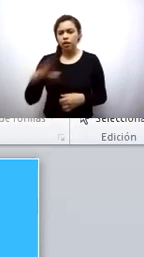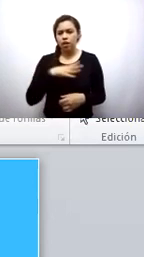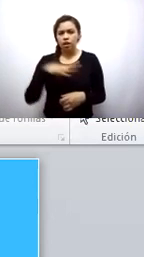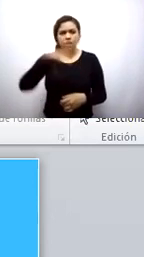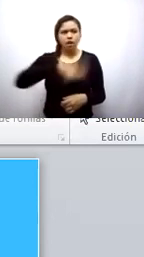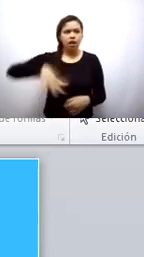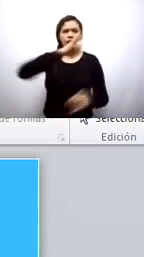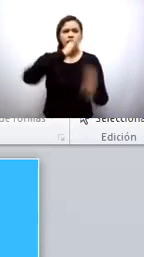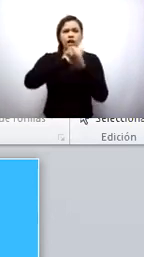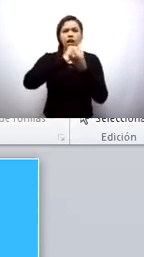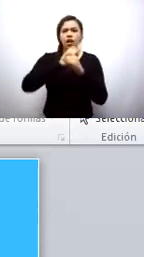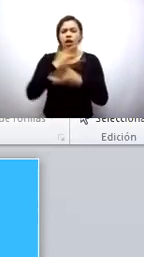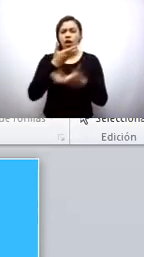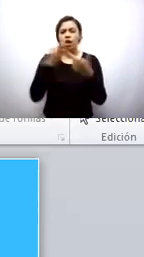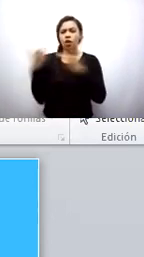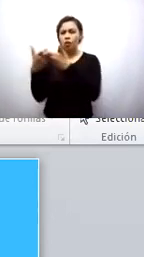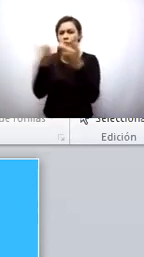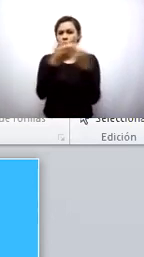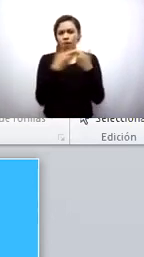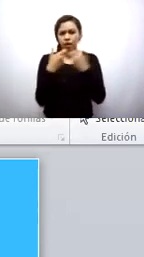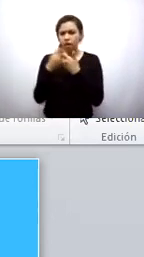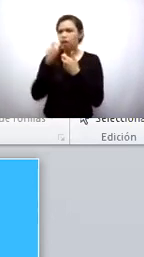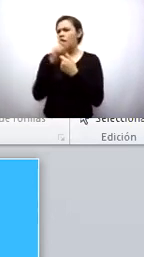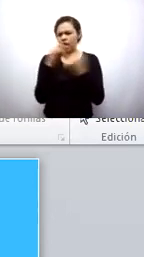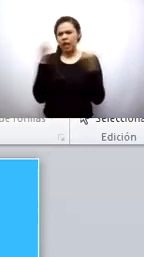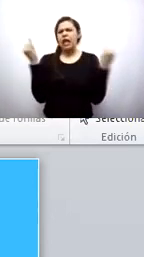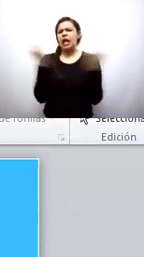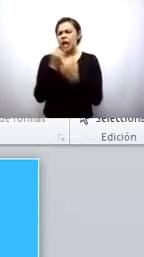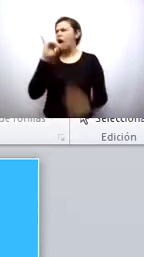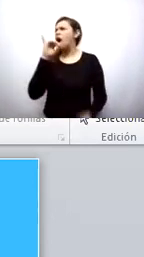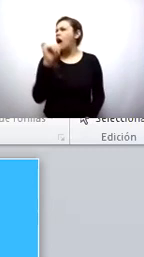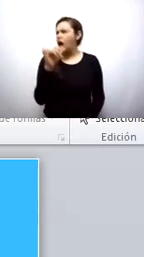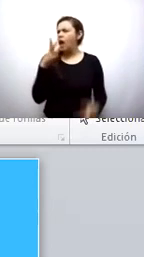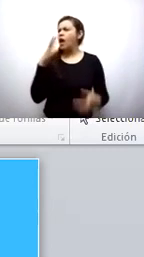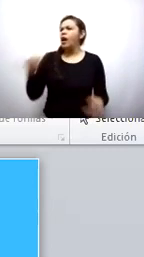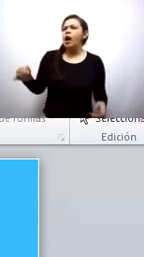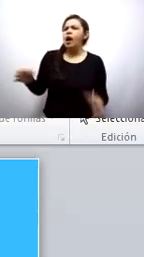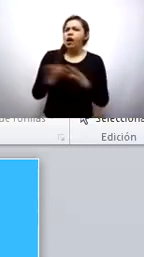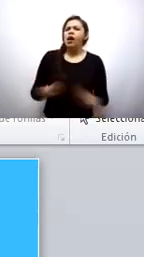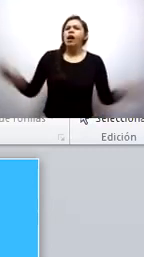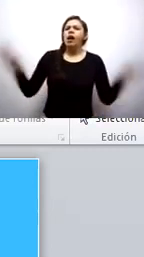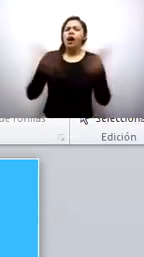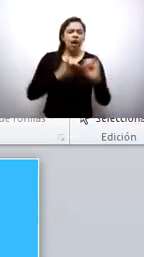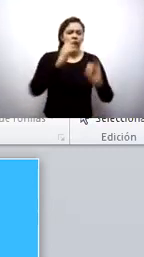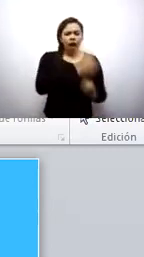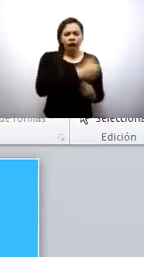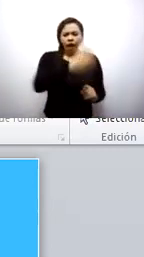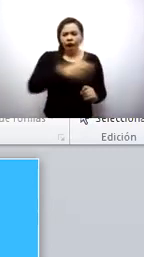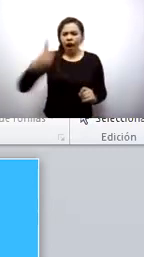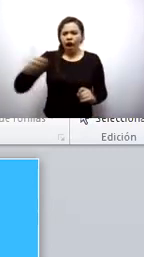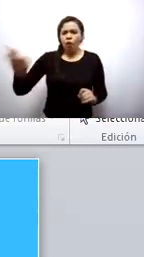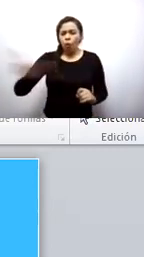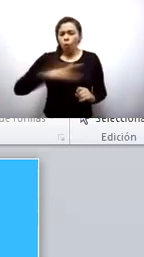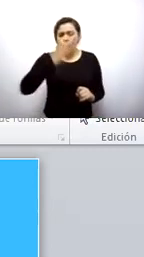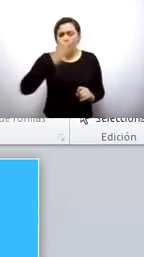trabajo cooperativo. Sí estamos hablando de que es importante el aprendizaje individual, que cada uno pueda reconocer